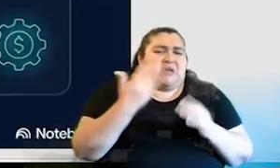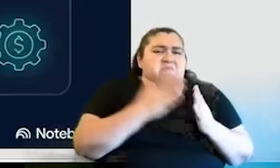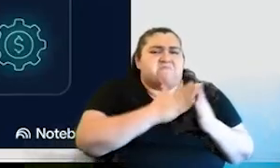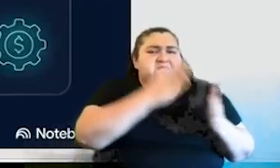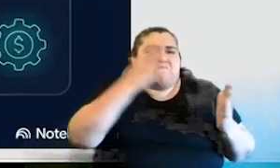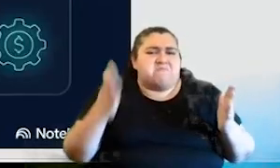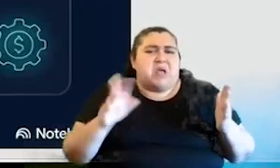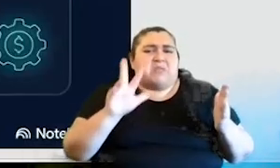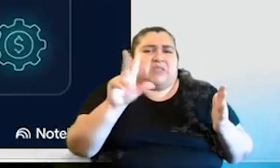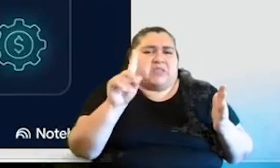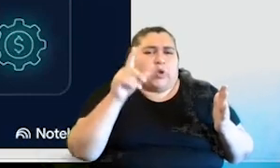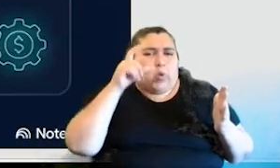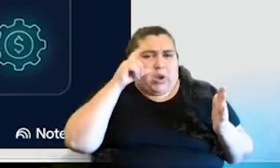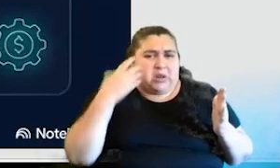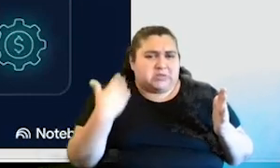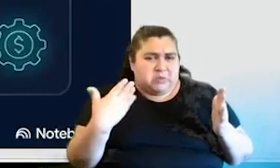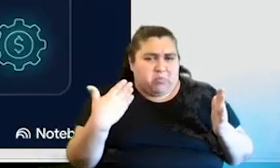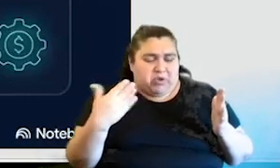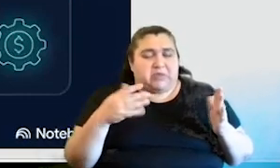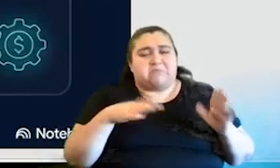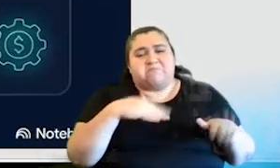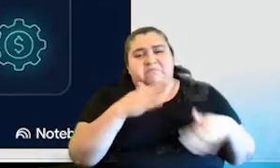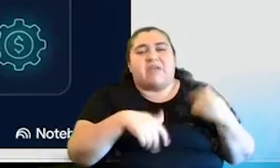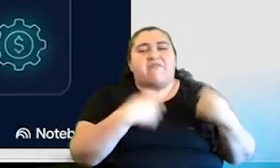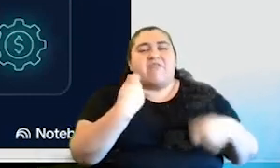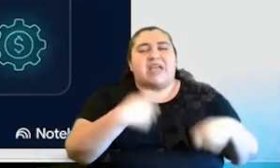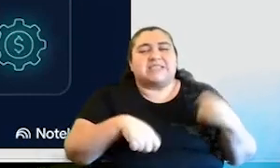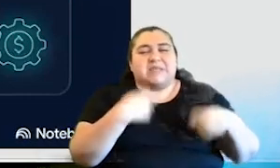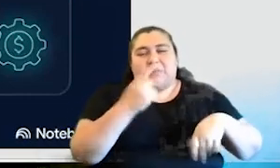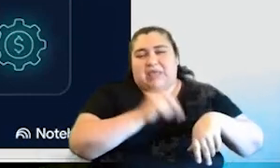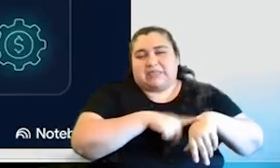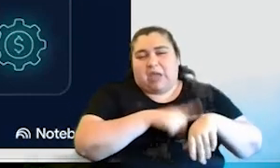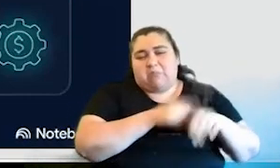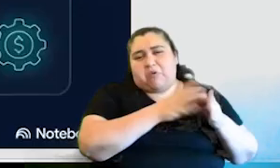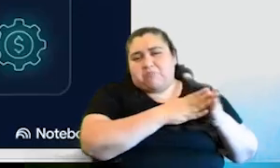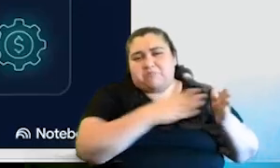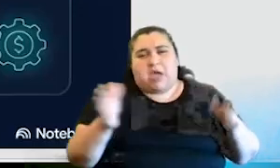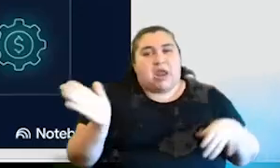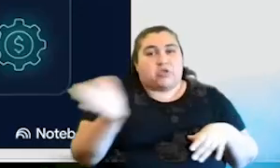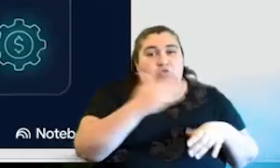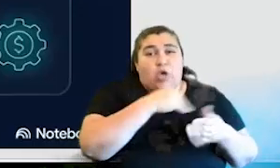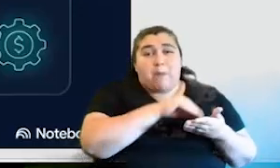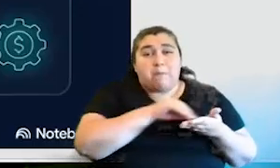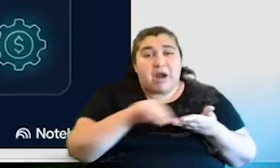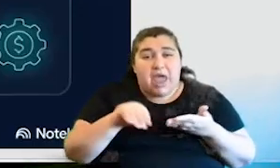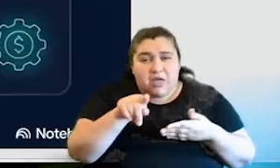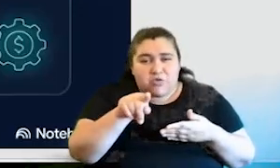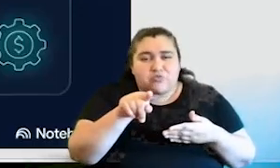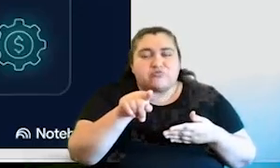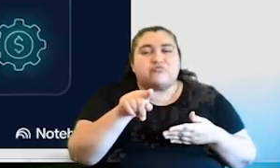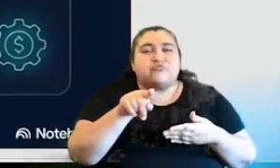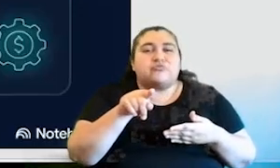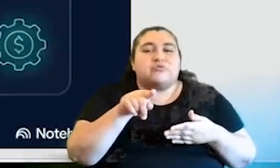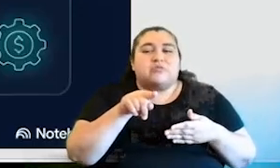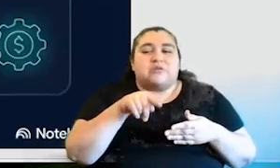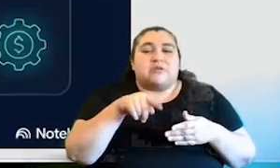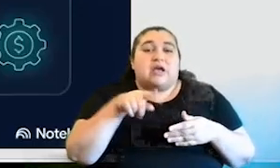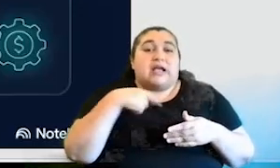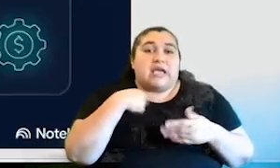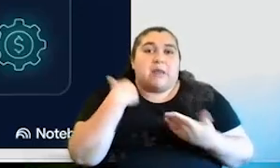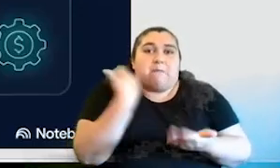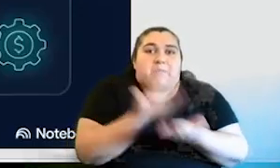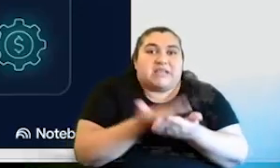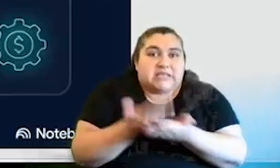enero. Se flexibilizó para que todos los empleados que tienen que presentar sus